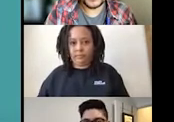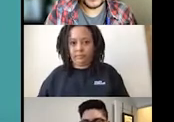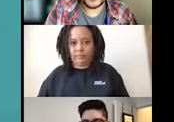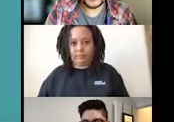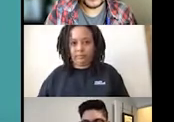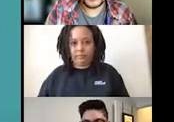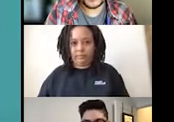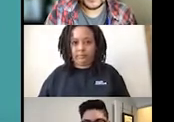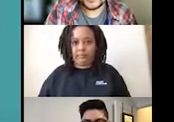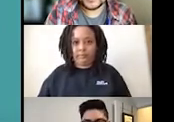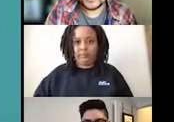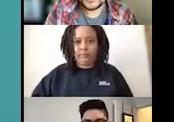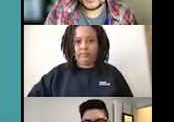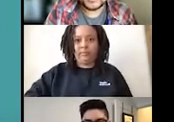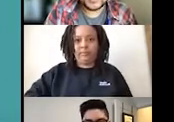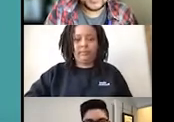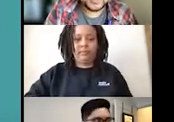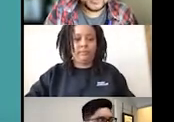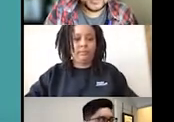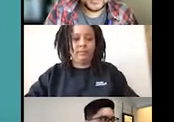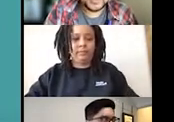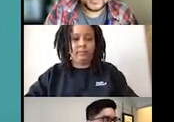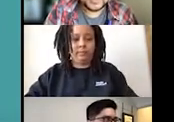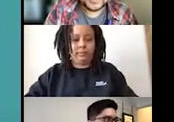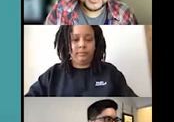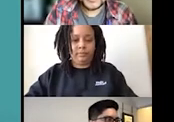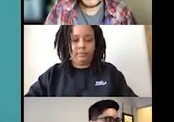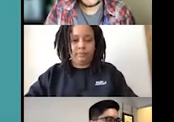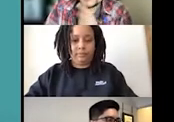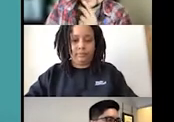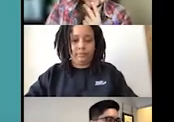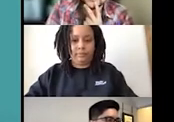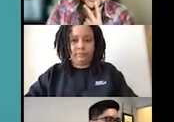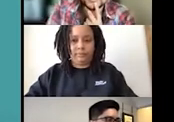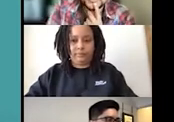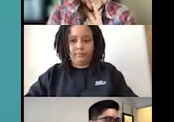déjame mckeever michat